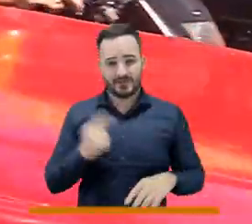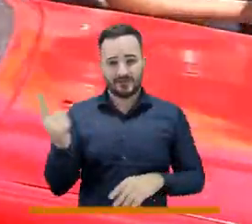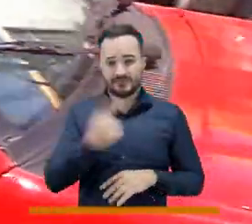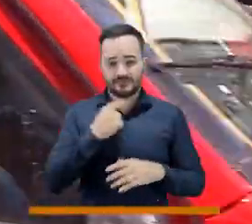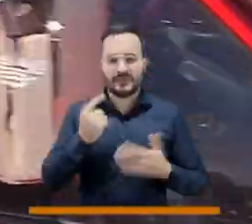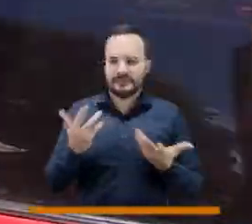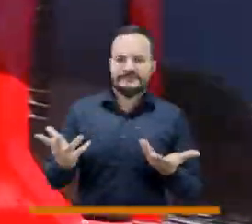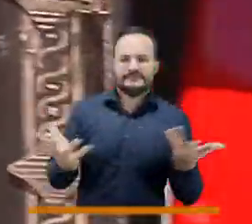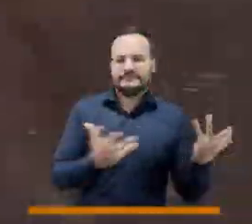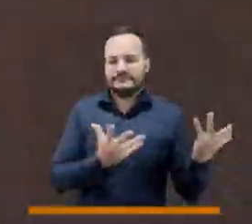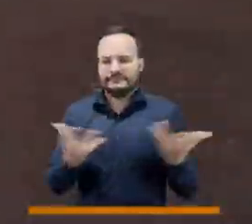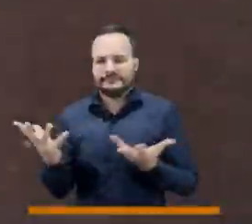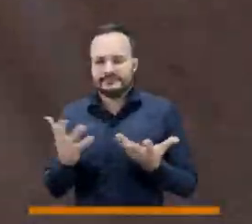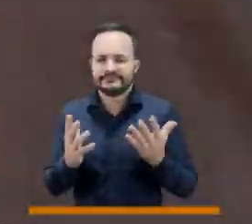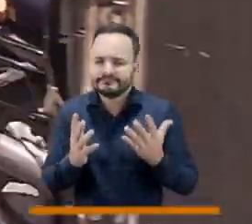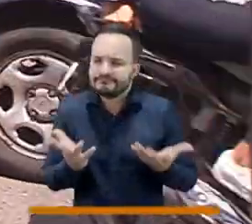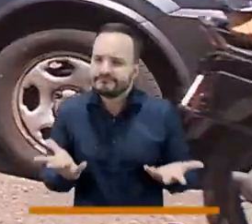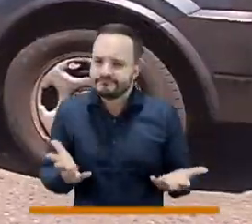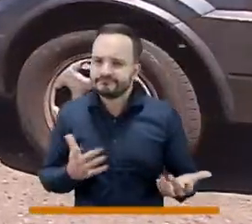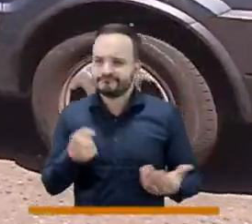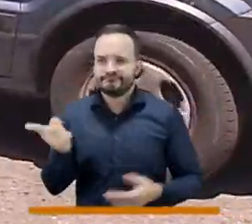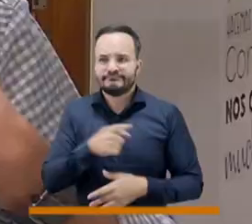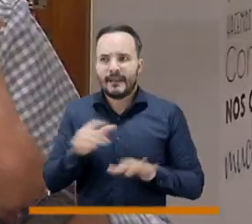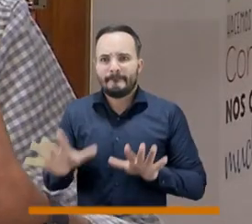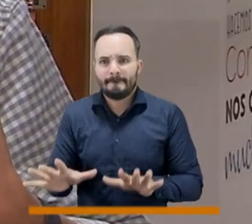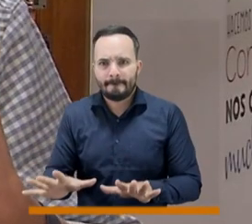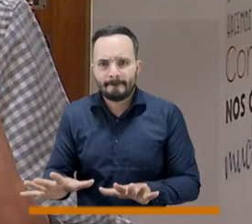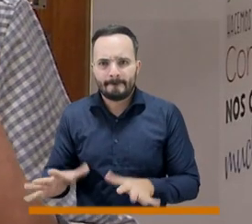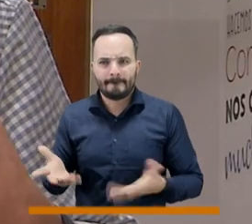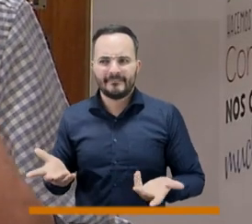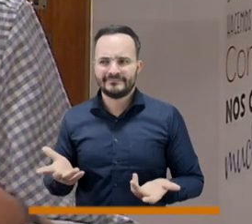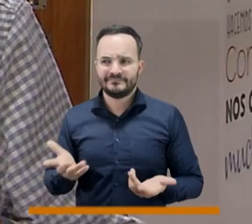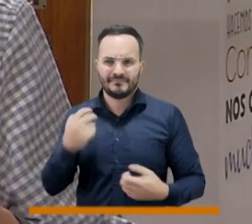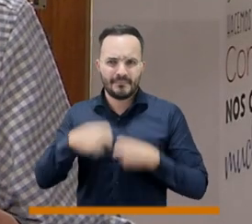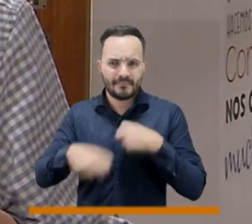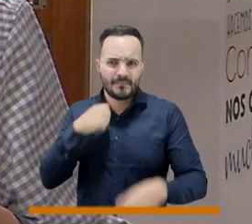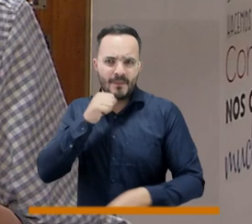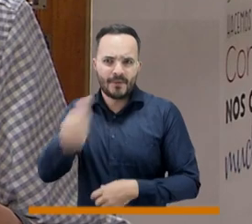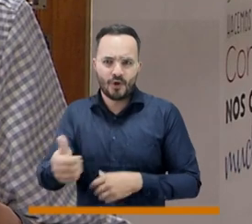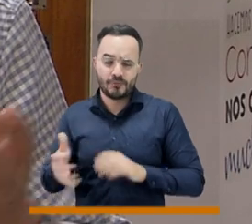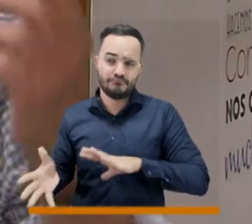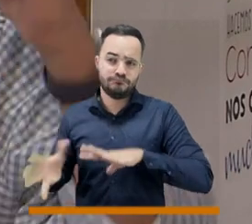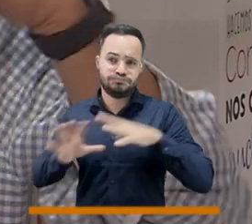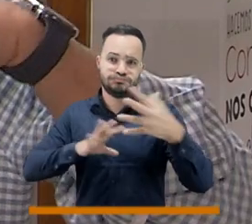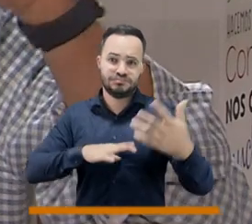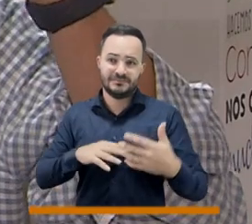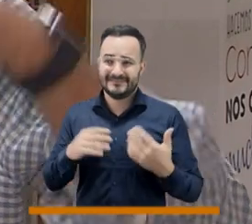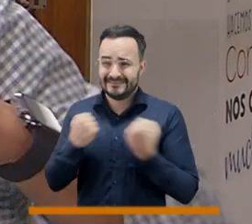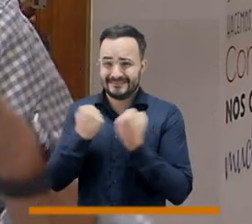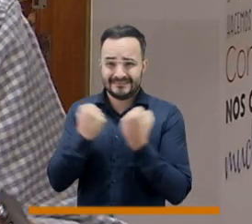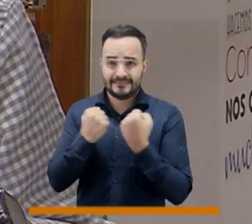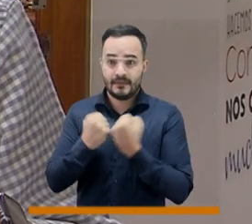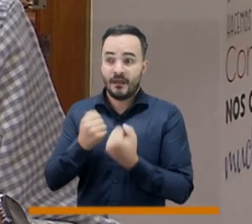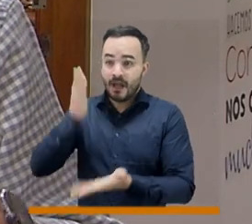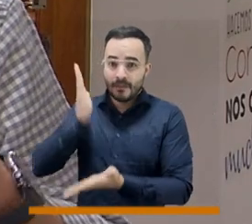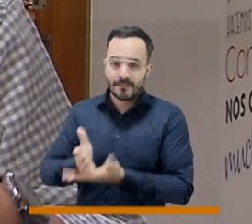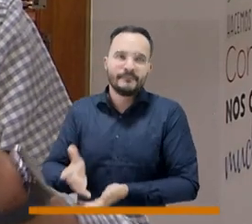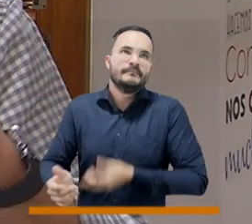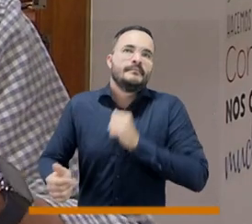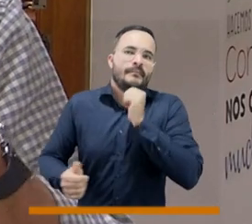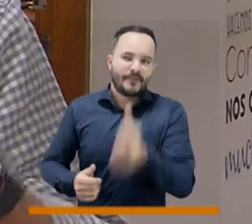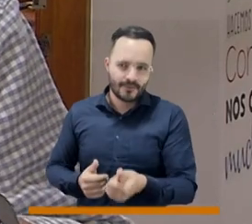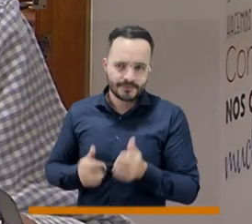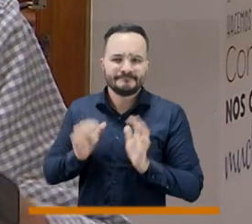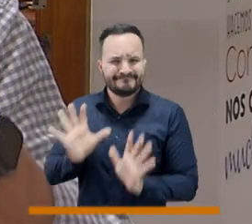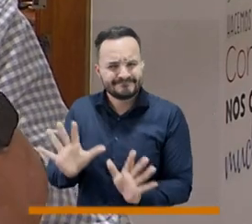que nos tiene que preocupar, porque la ciudad está muy inmovilizada, la ciudad tiene hoy muchos problemas de movilidad. Pero yo quiero que hagamos un énfasis, es